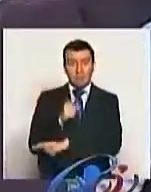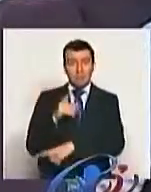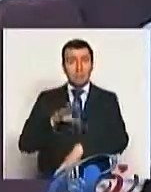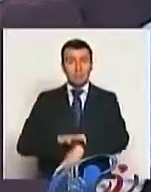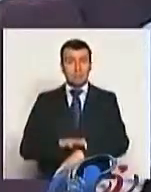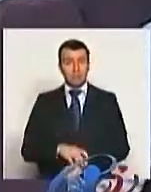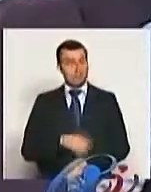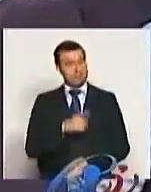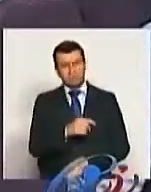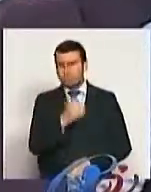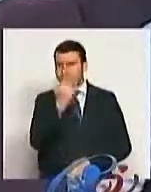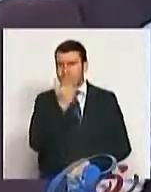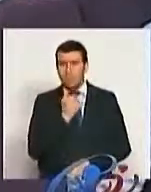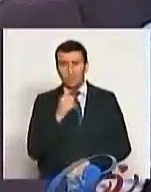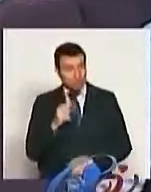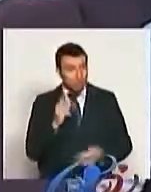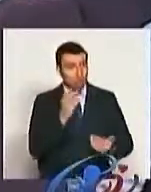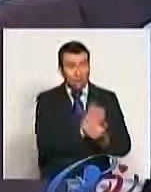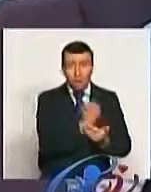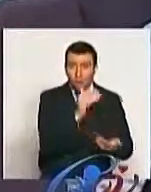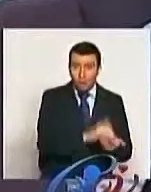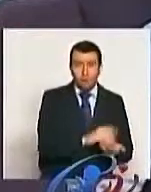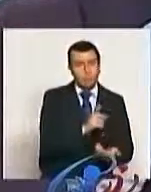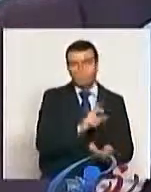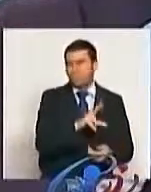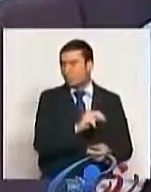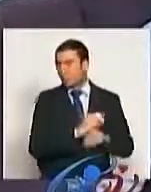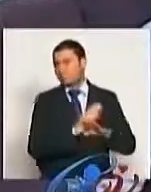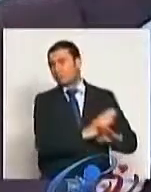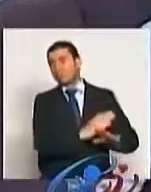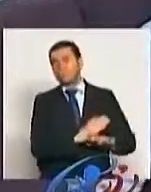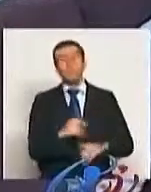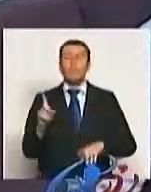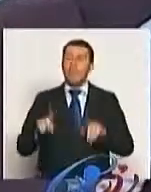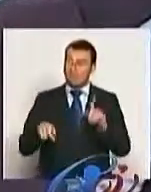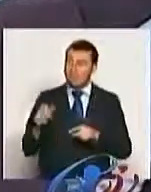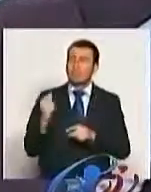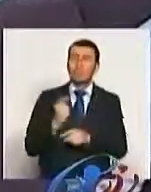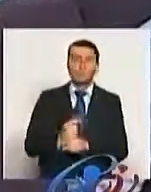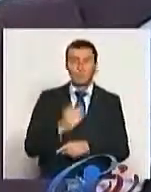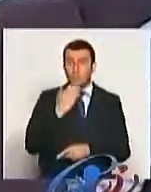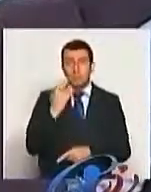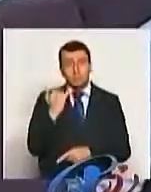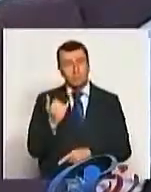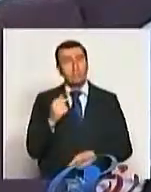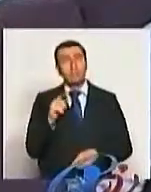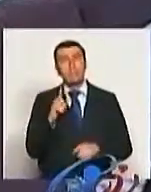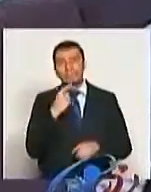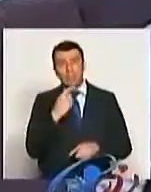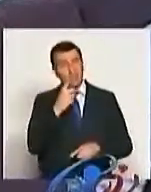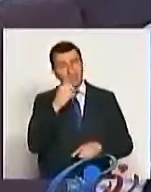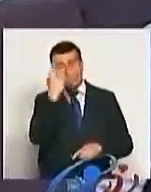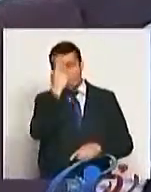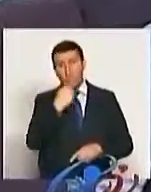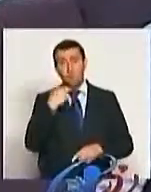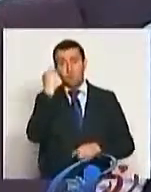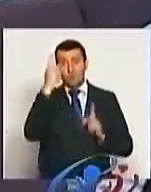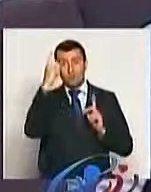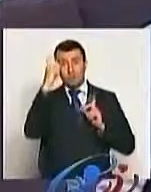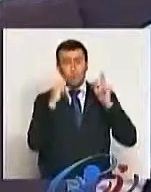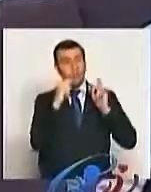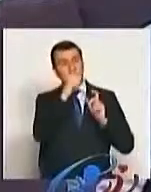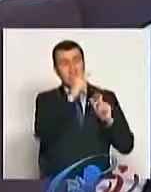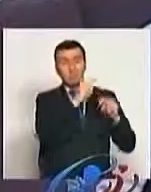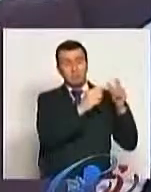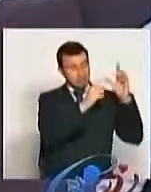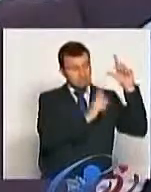fórmulas no vuelvan. A uno le pasa, aún con las fotos de uno puestas en muchas tiendas y les cambian